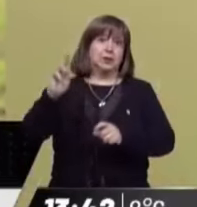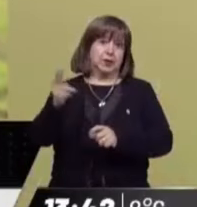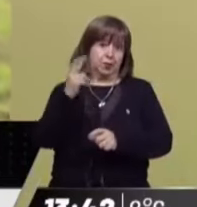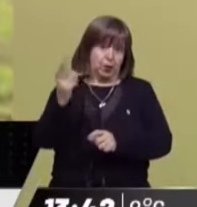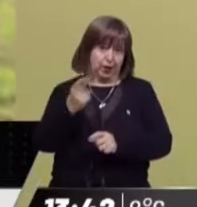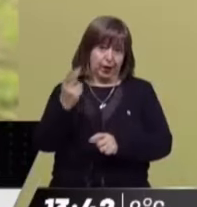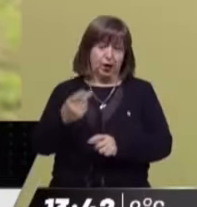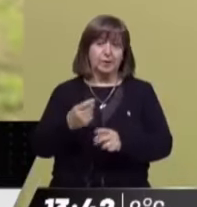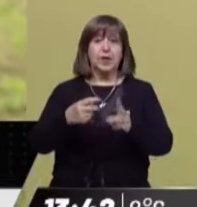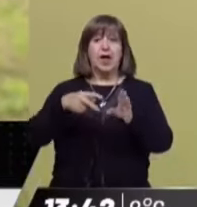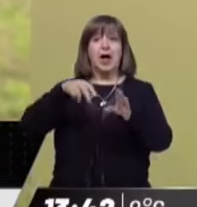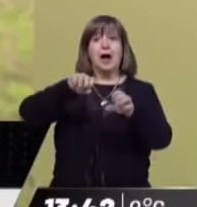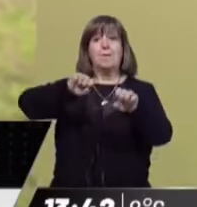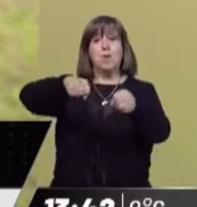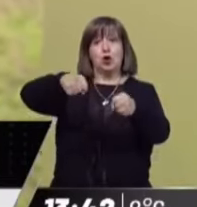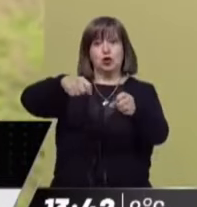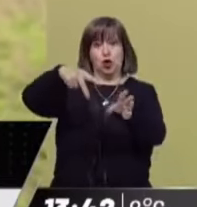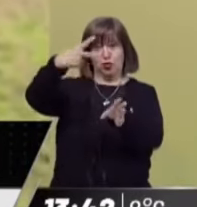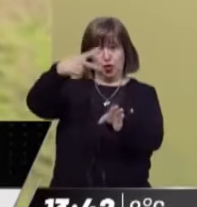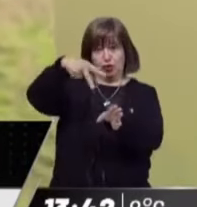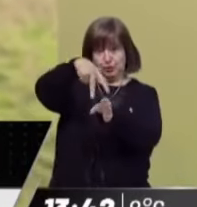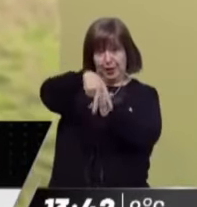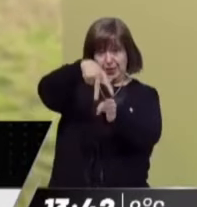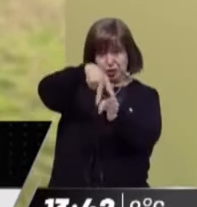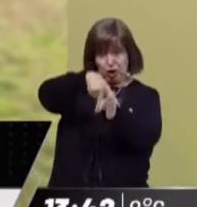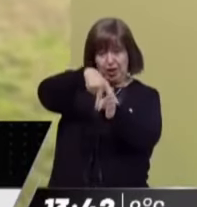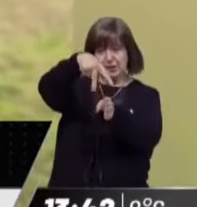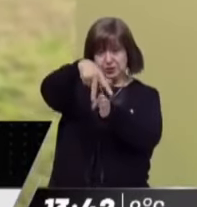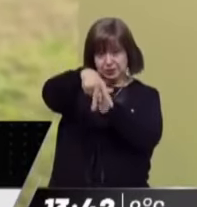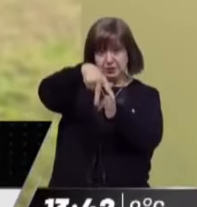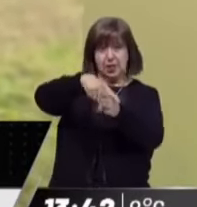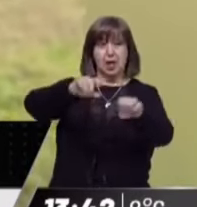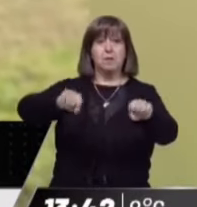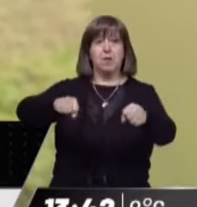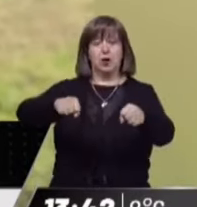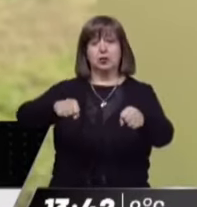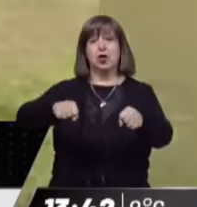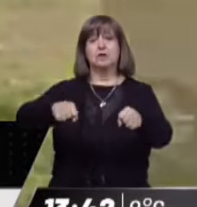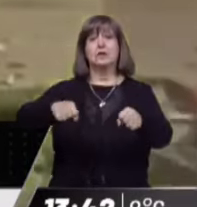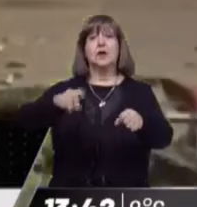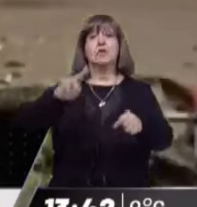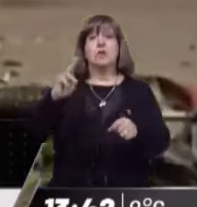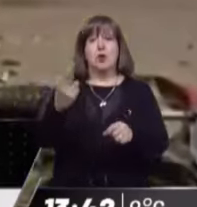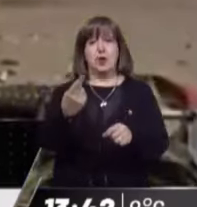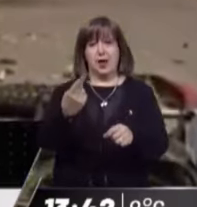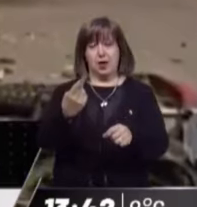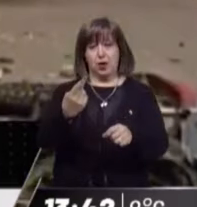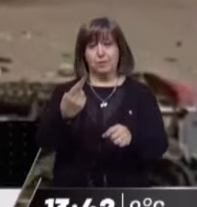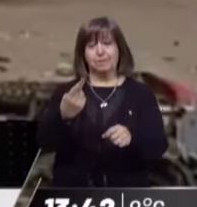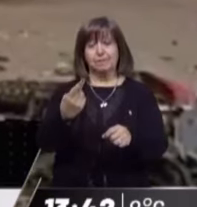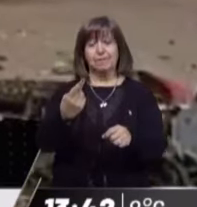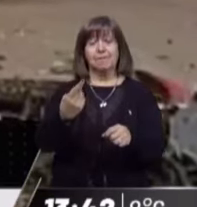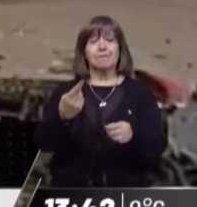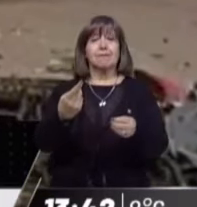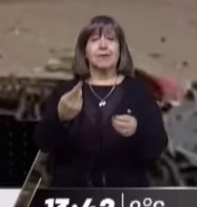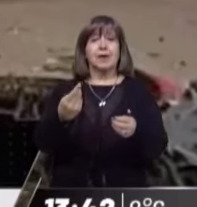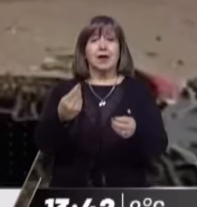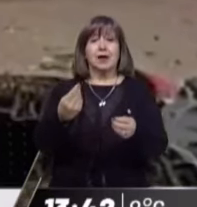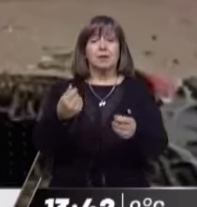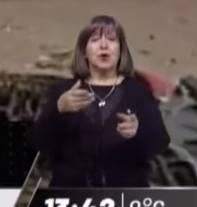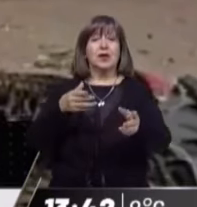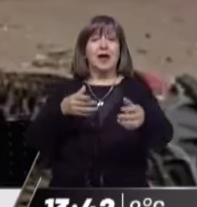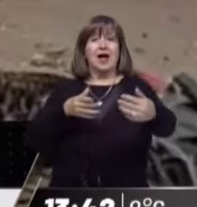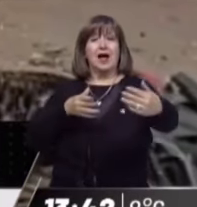Tenemos que decir que dos motociclistas o dos personas que iban a bordo de una moto murieron justamente este fin de semana al